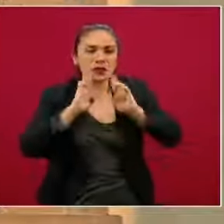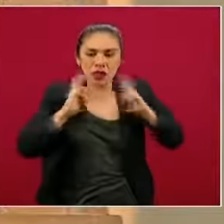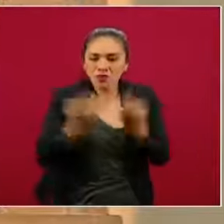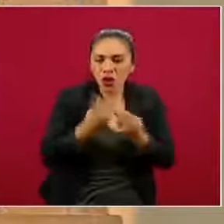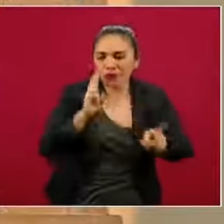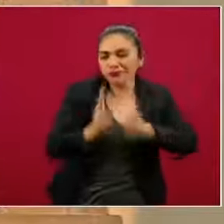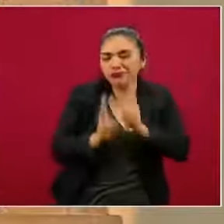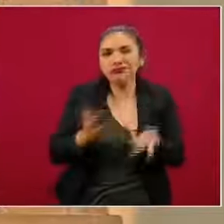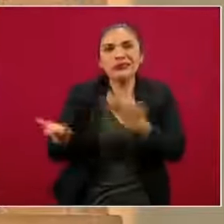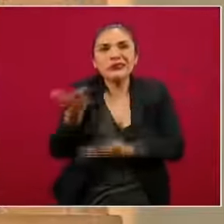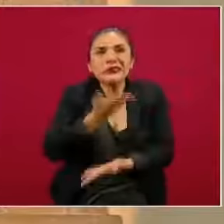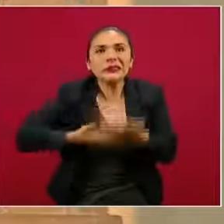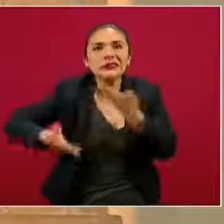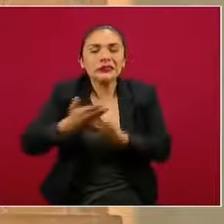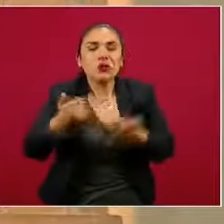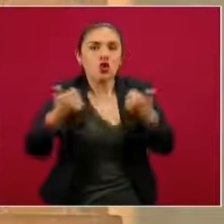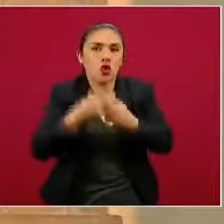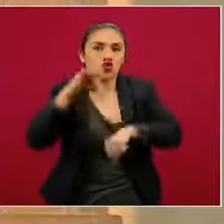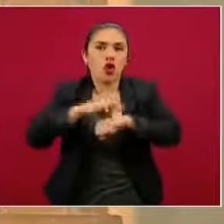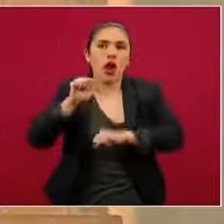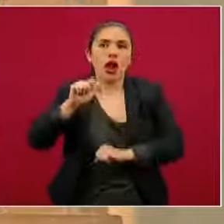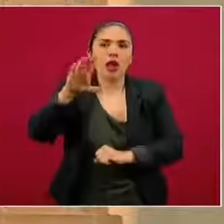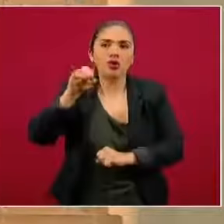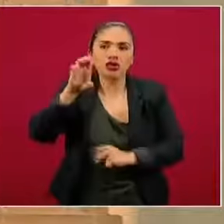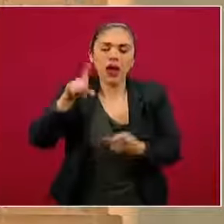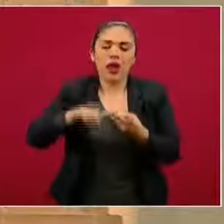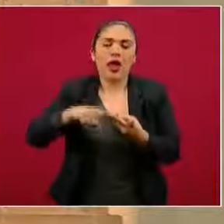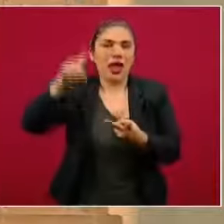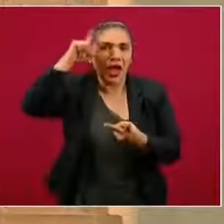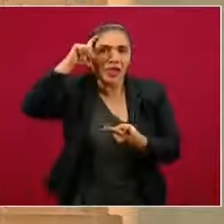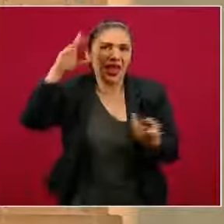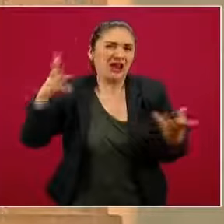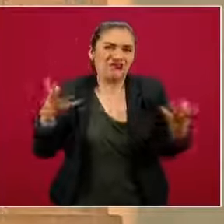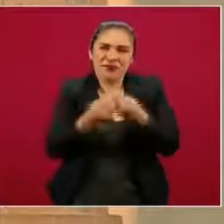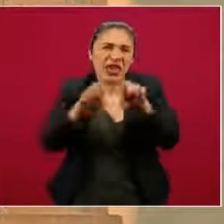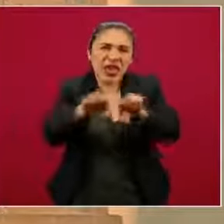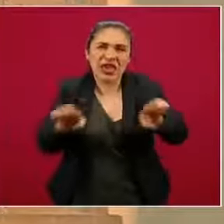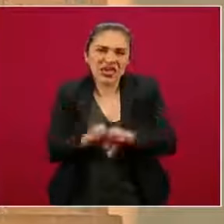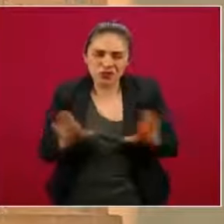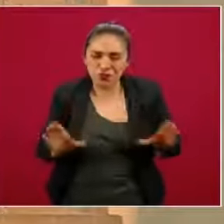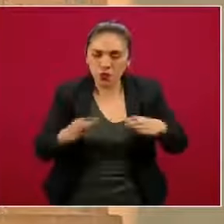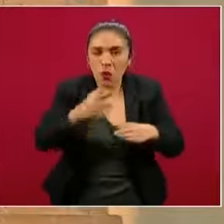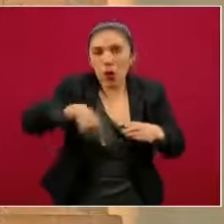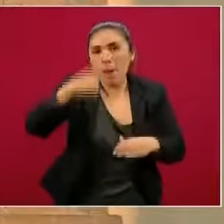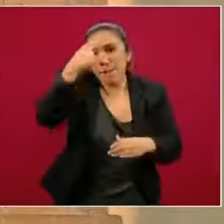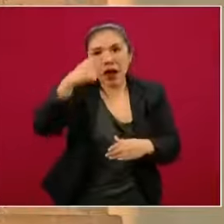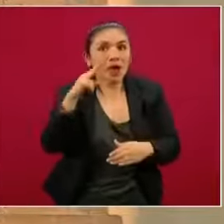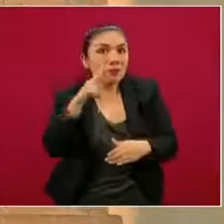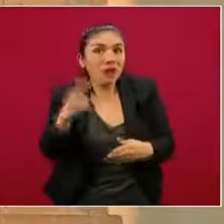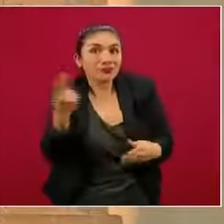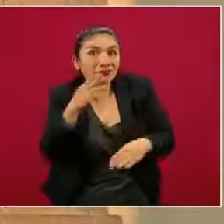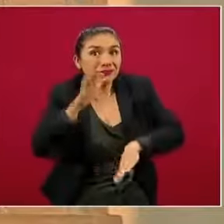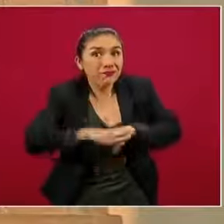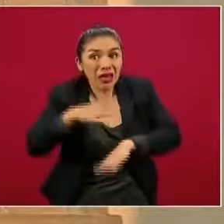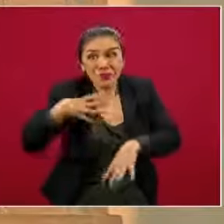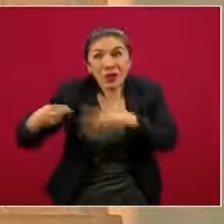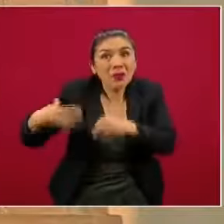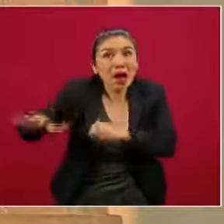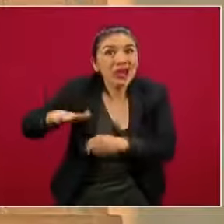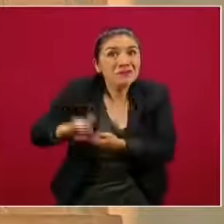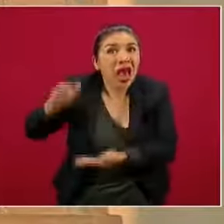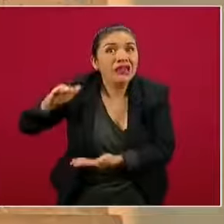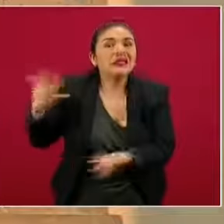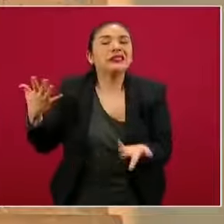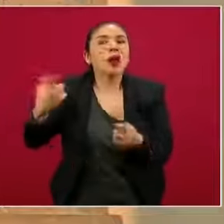tenemos con el doctor Alcocer, con el doctor López Gatell, con todo el equipo, para ir viendo incrementos en los contagios, las tasas